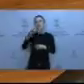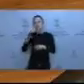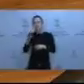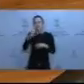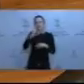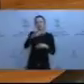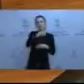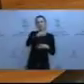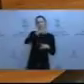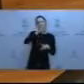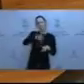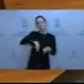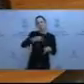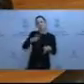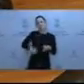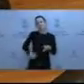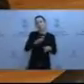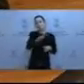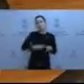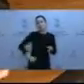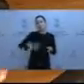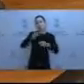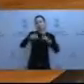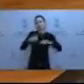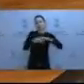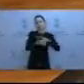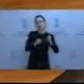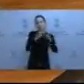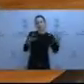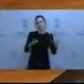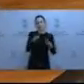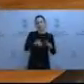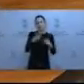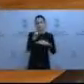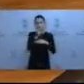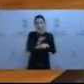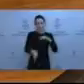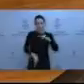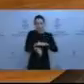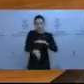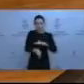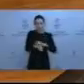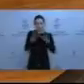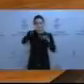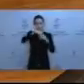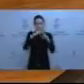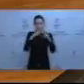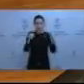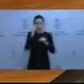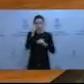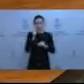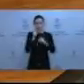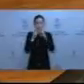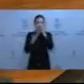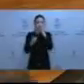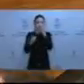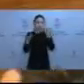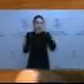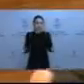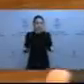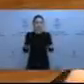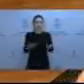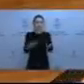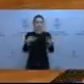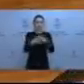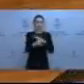el resto de ingreso libre. Mantener la financiación de la Universidad de Oviedo y, hombre, evitar en la medida